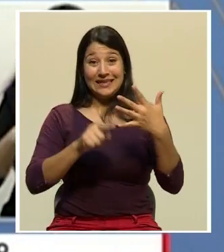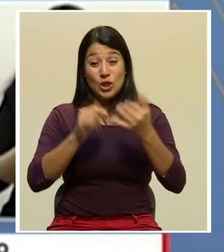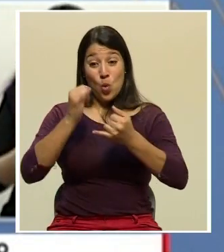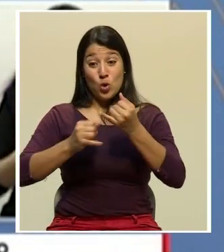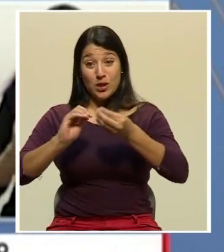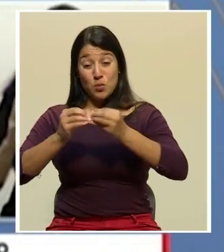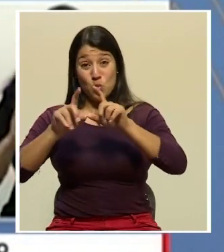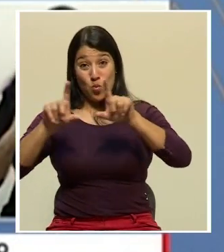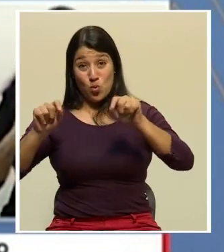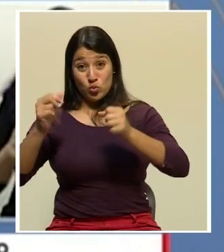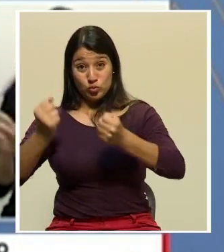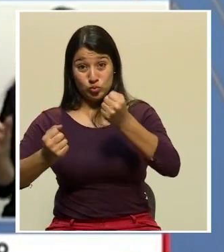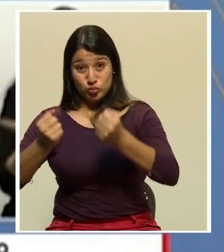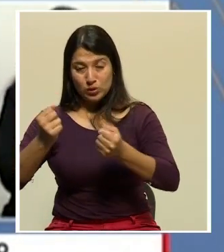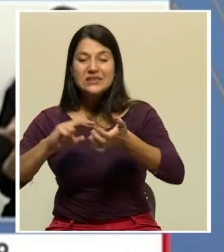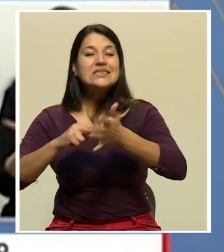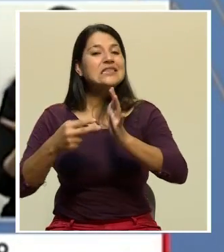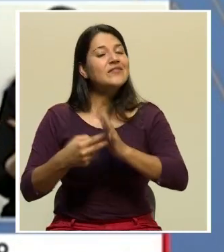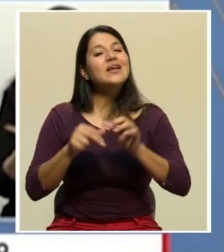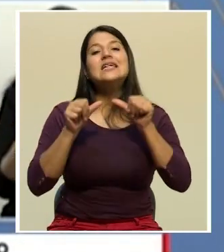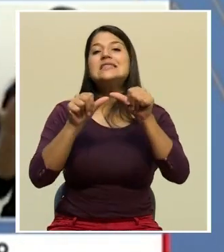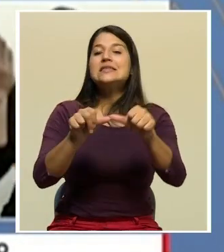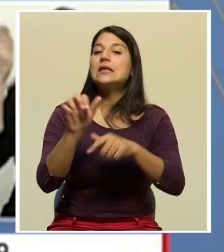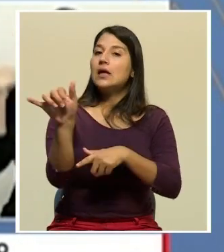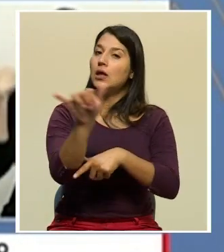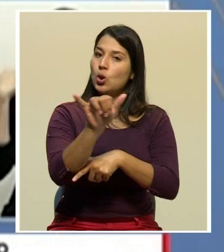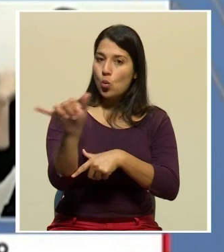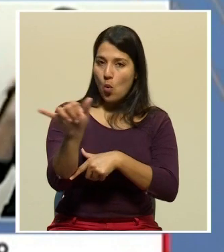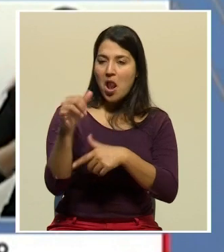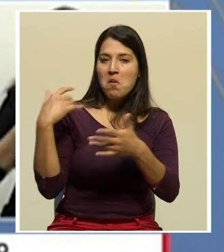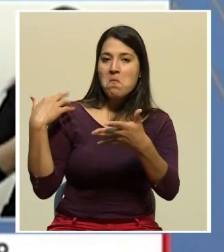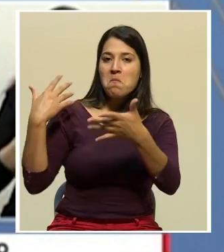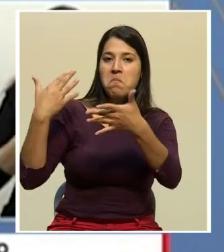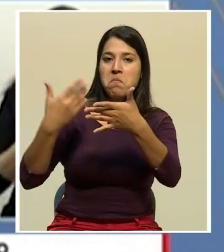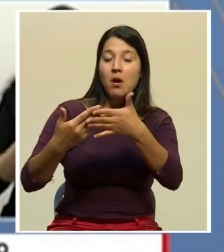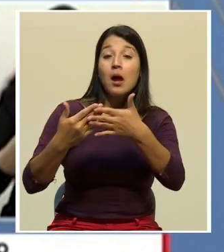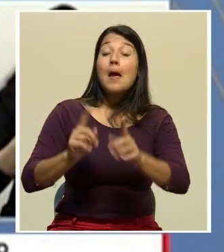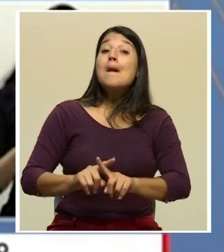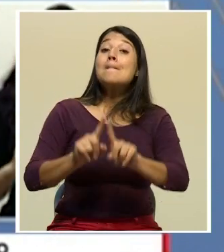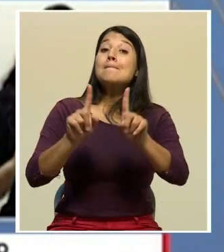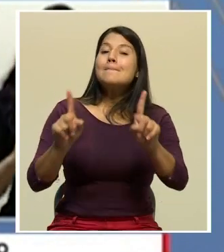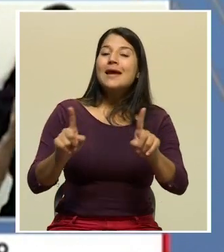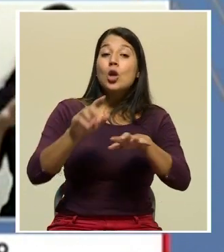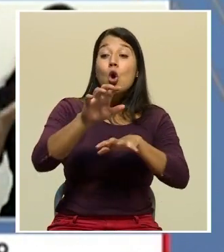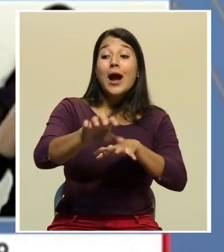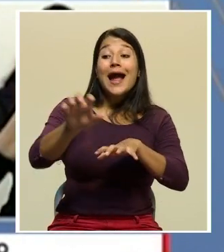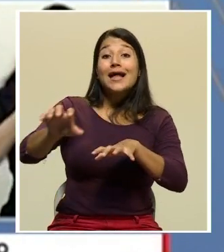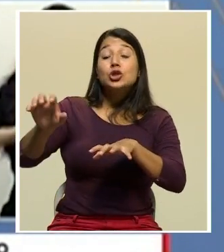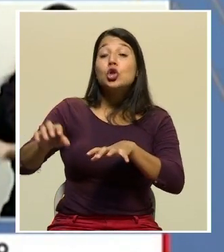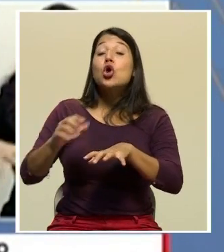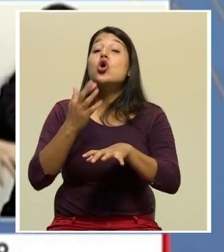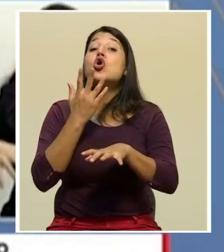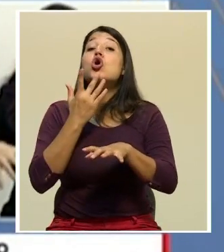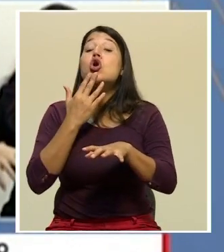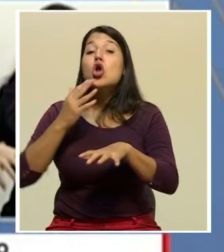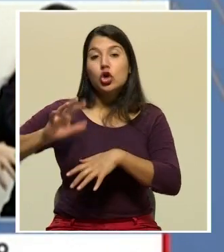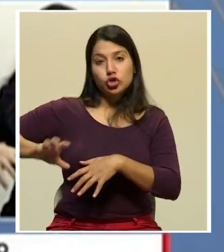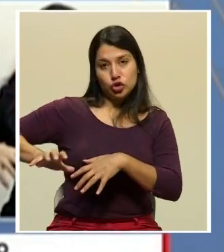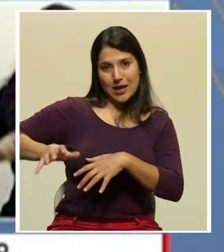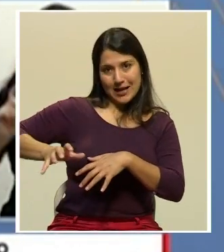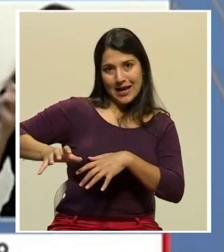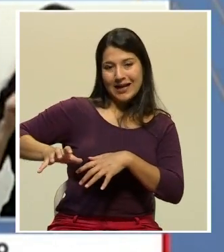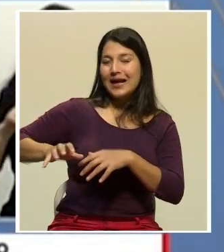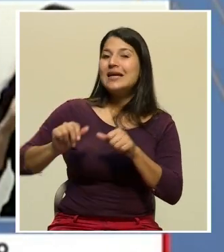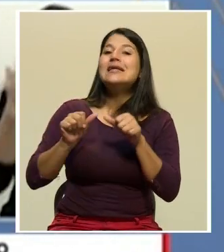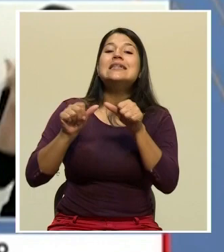nos queda en la misma condición que veníamos operando, exceptuando que los cantones naranja van a pasar a mantener